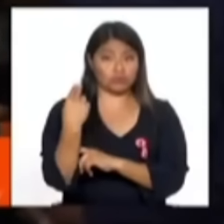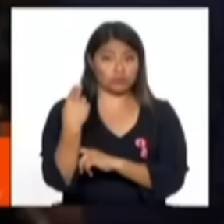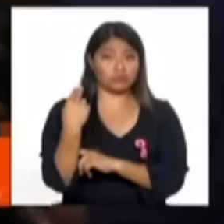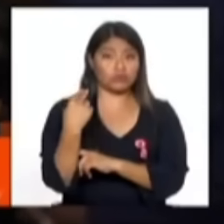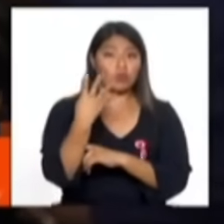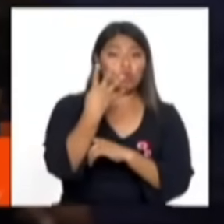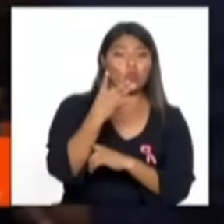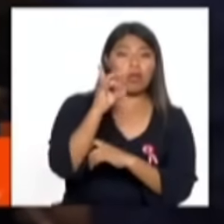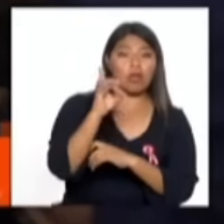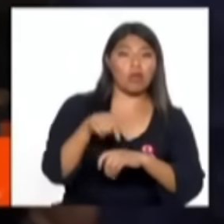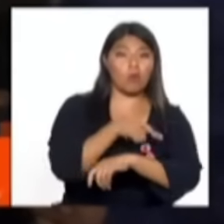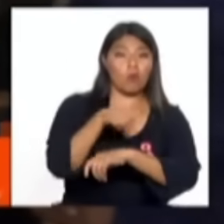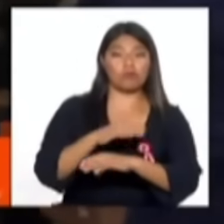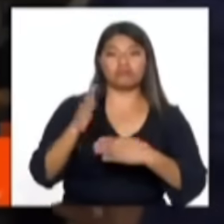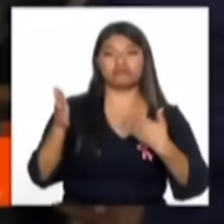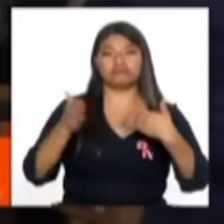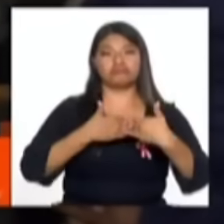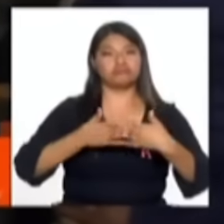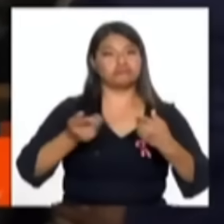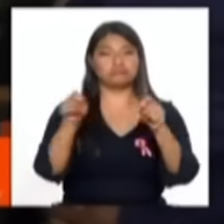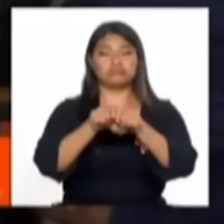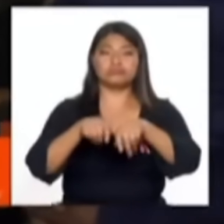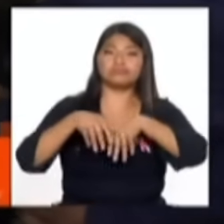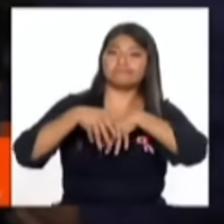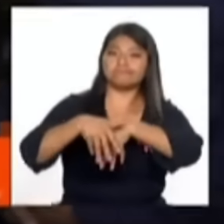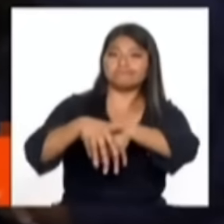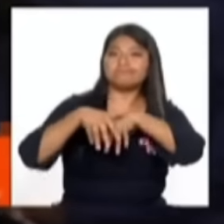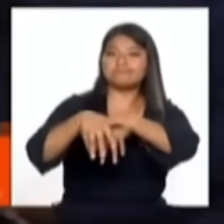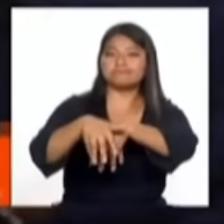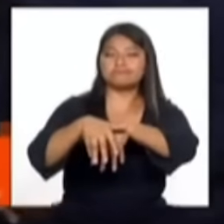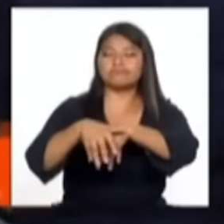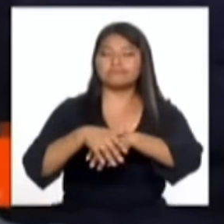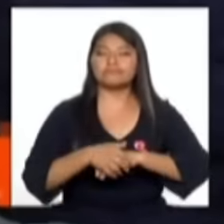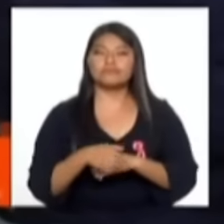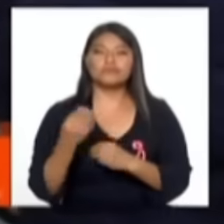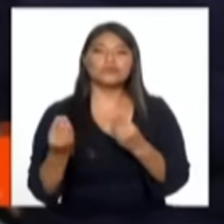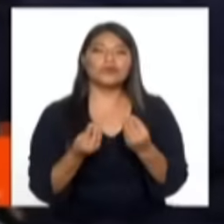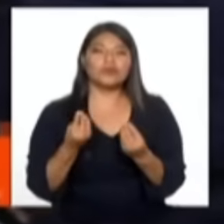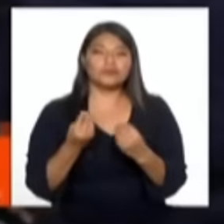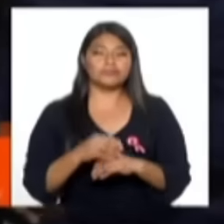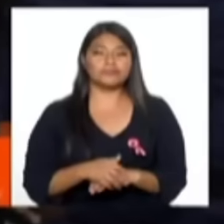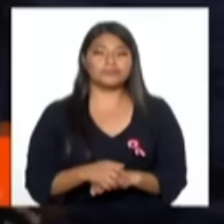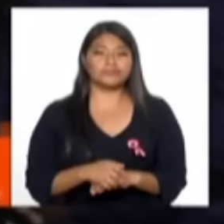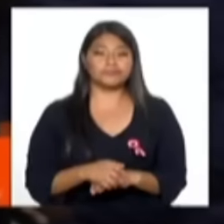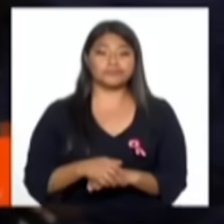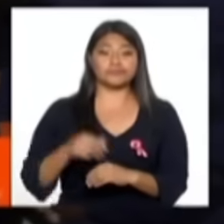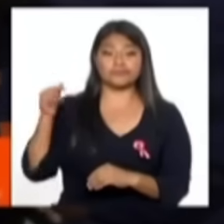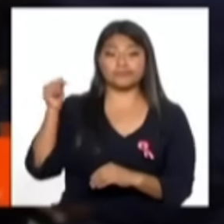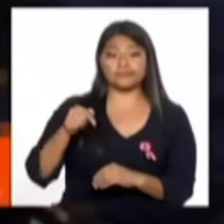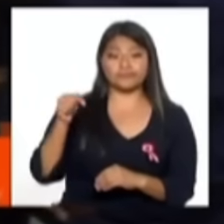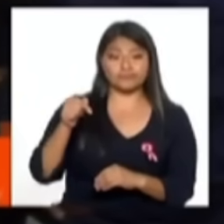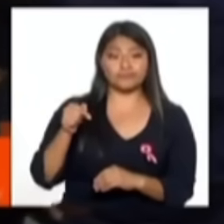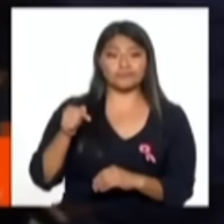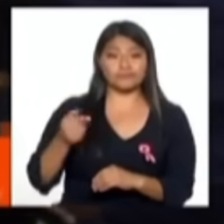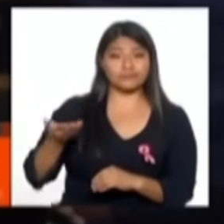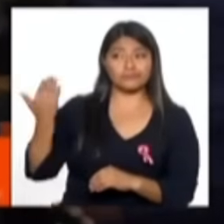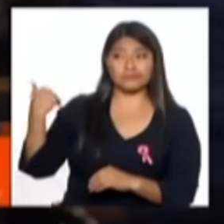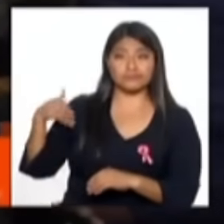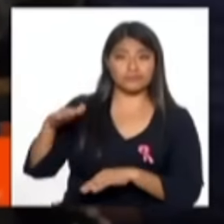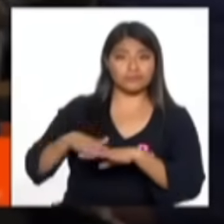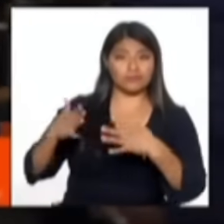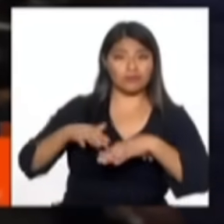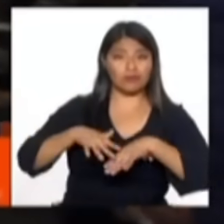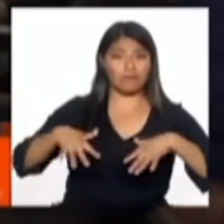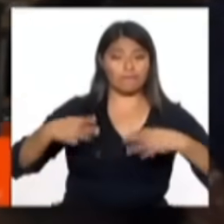antes de cerrar yo quiero saber qué tendría que suceder para que se solucione, ¿no? Porque al final esto va a repercutir porque el gran